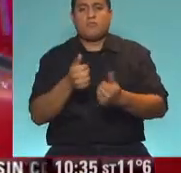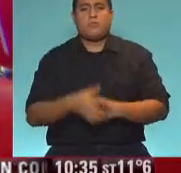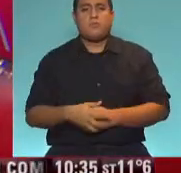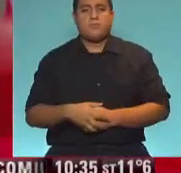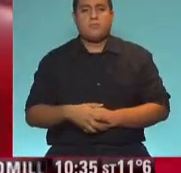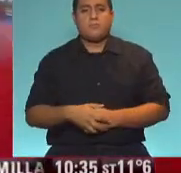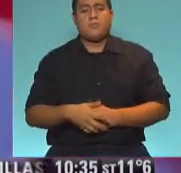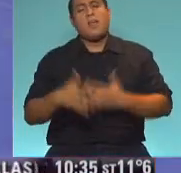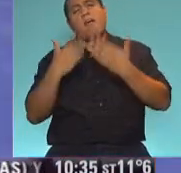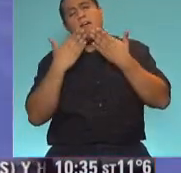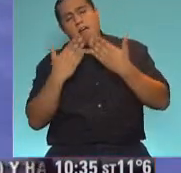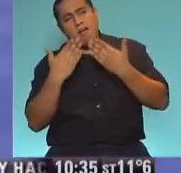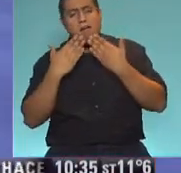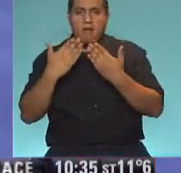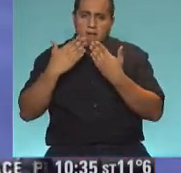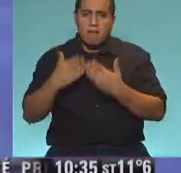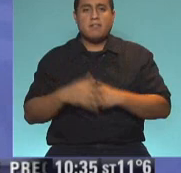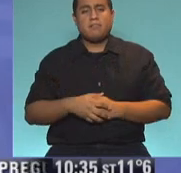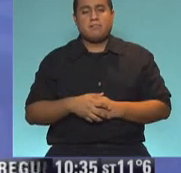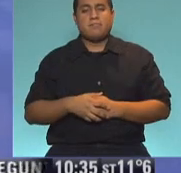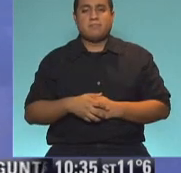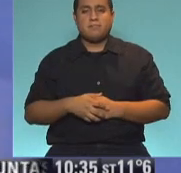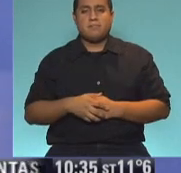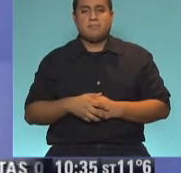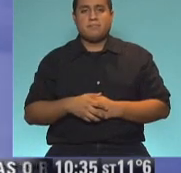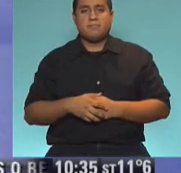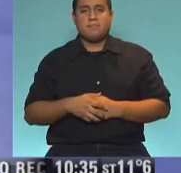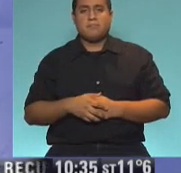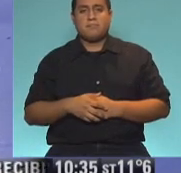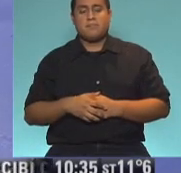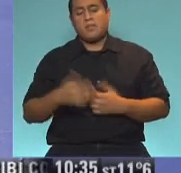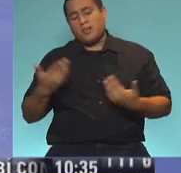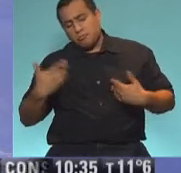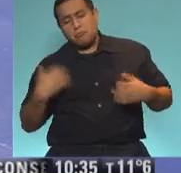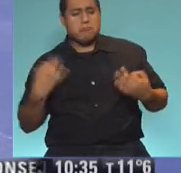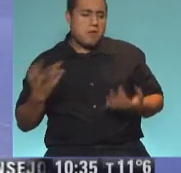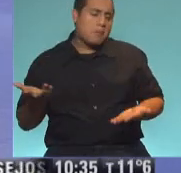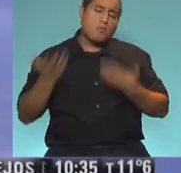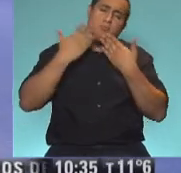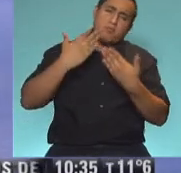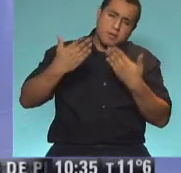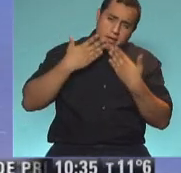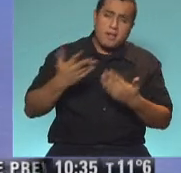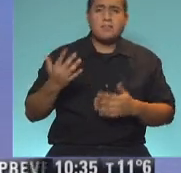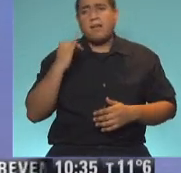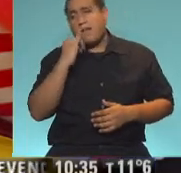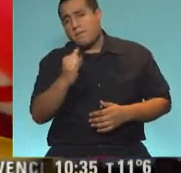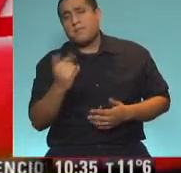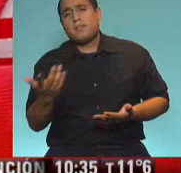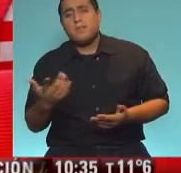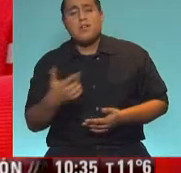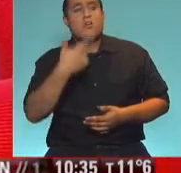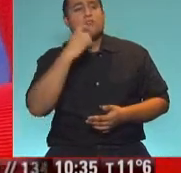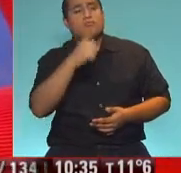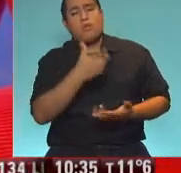Gracias, gracias, amigos. Testimonios en vivo de nuestro superhéroe. Sí, soy muy groso, muchas gracias. Quiero agradecer a Sol Canesa,